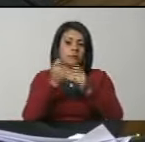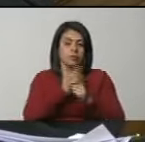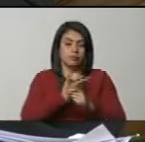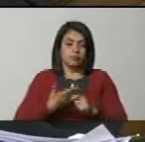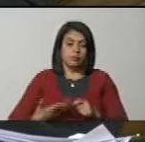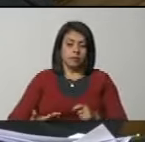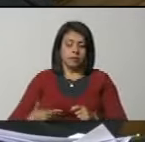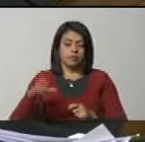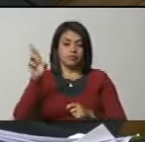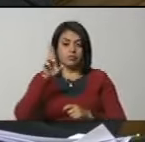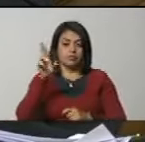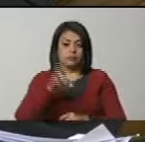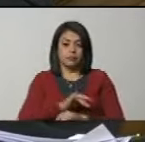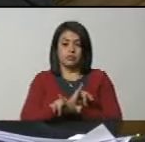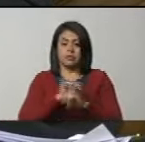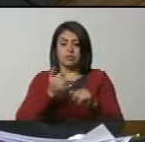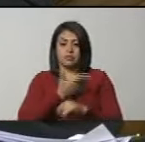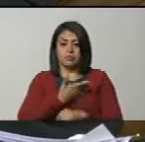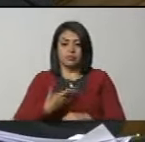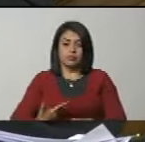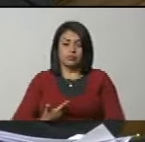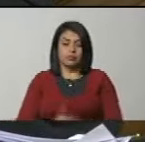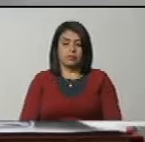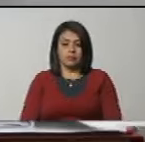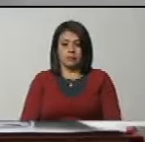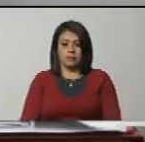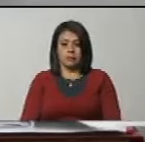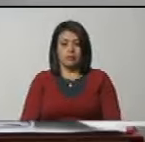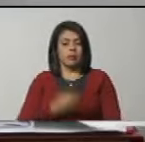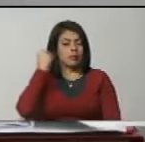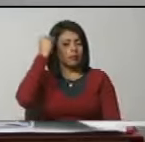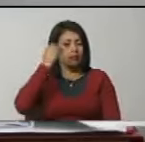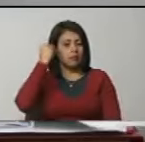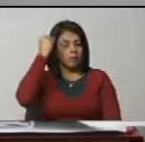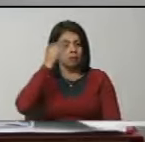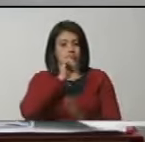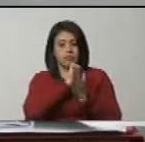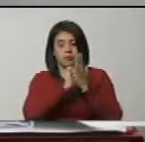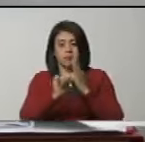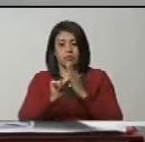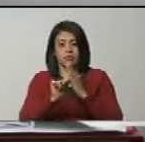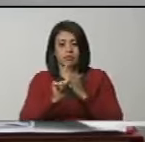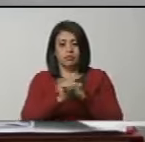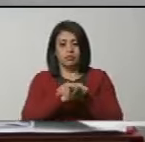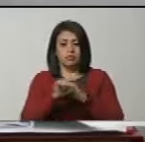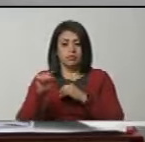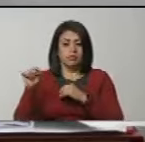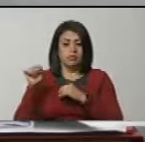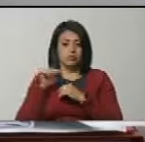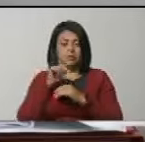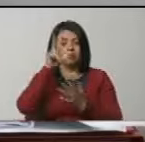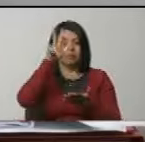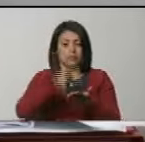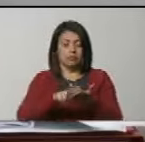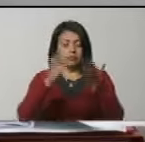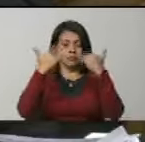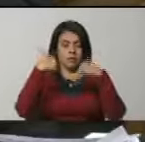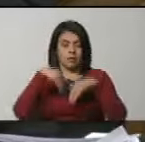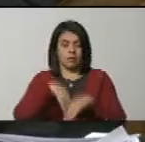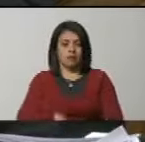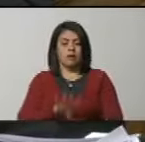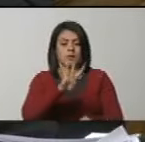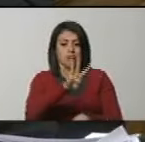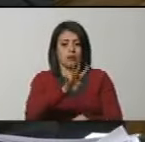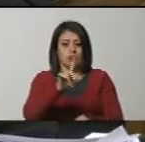Presidente de la República. Es todo, ciudadano presidente. En consideración al artículo aprobado. Siguiente.